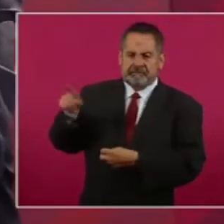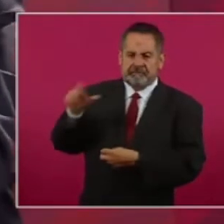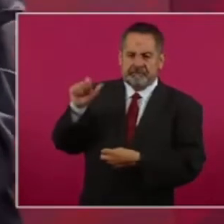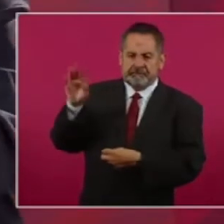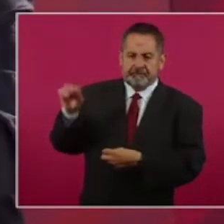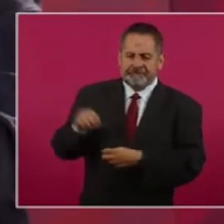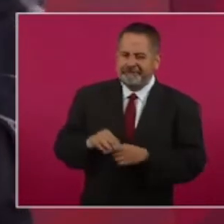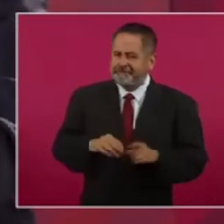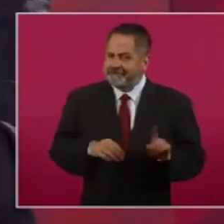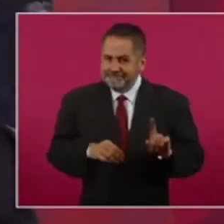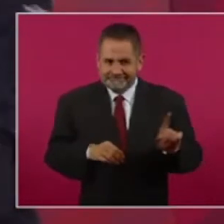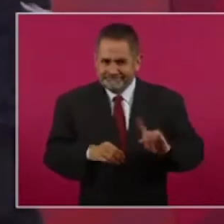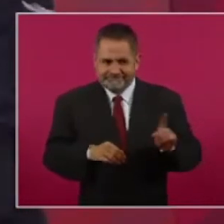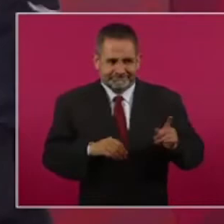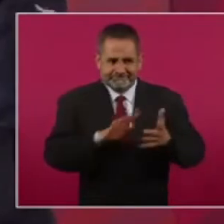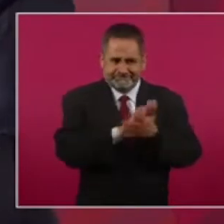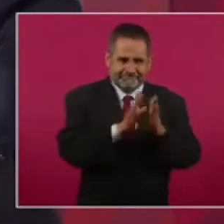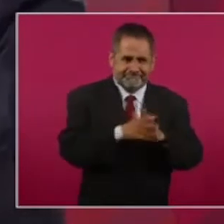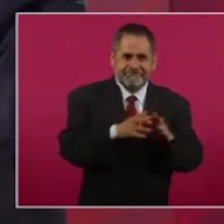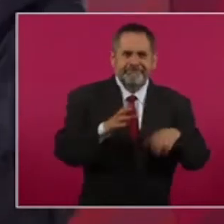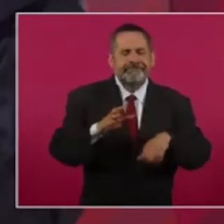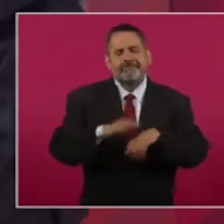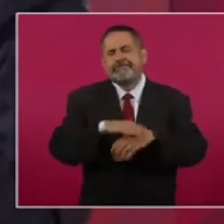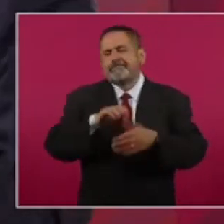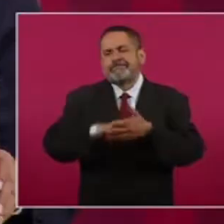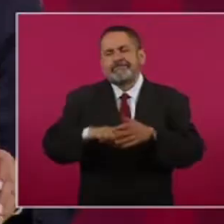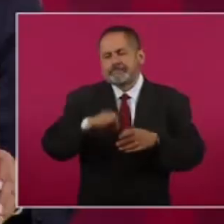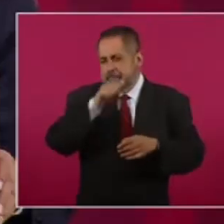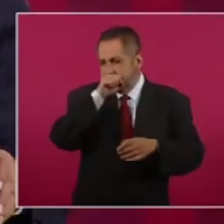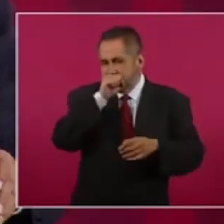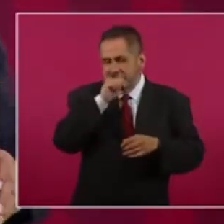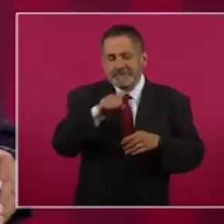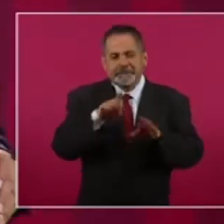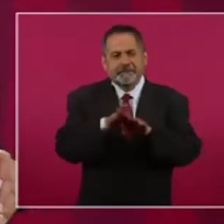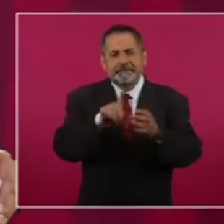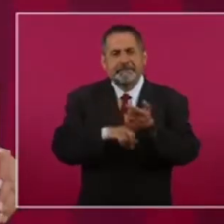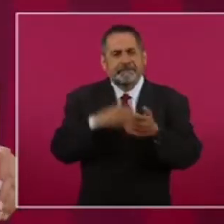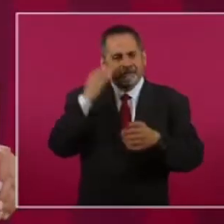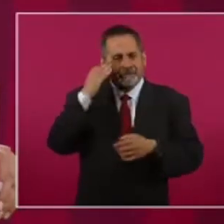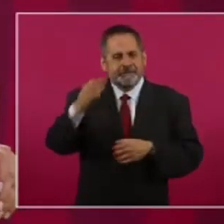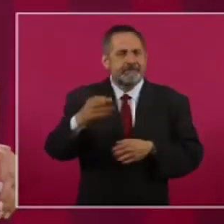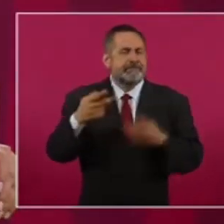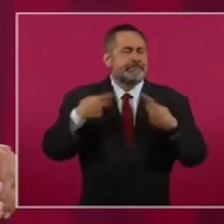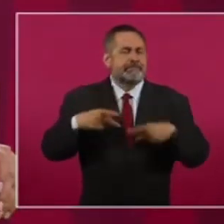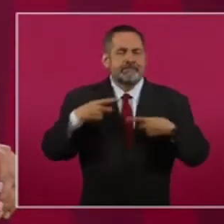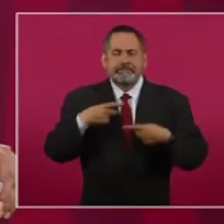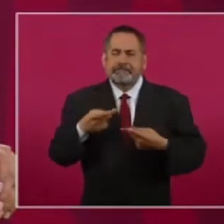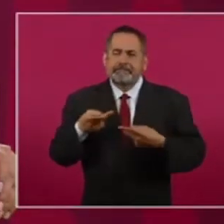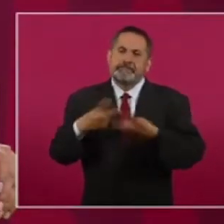de el tiempo que tardan los pasajeros